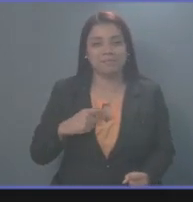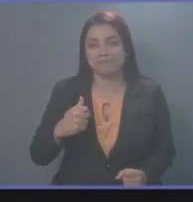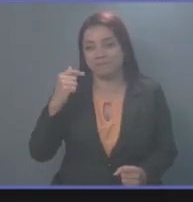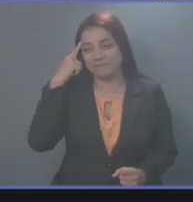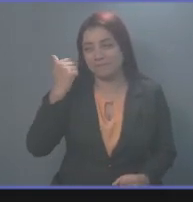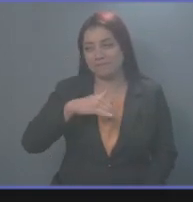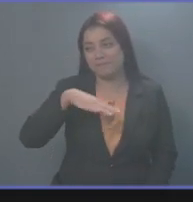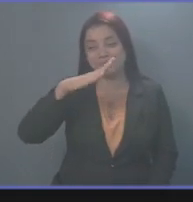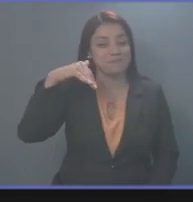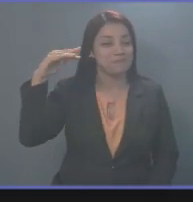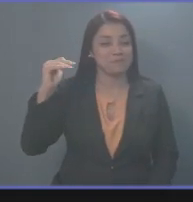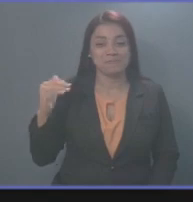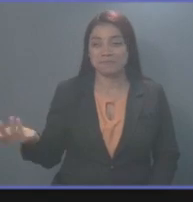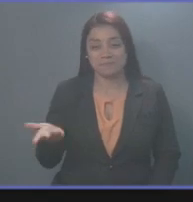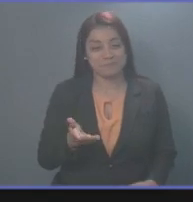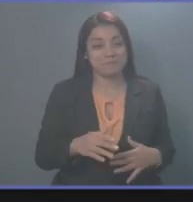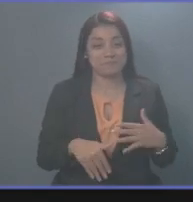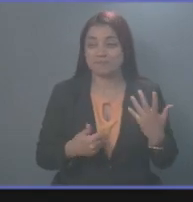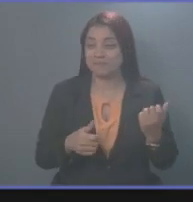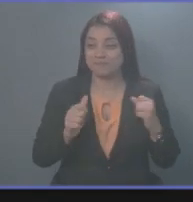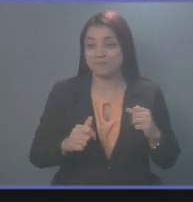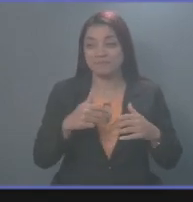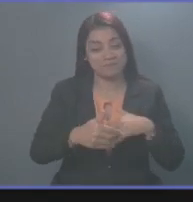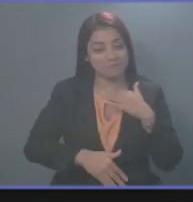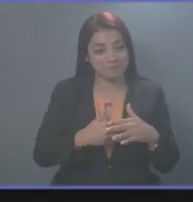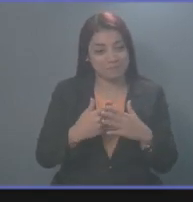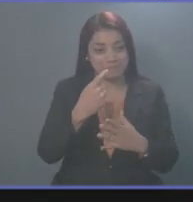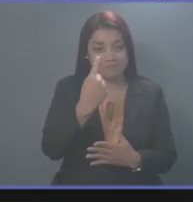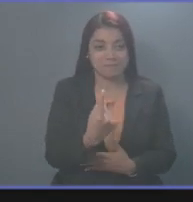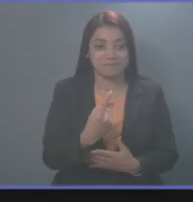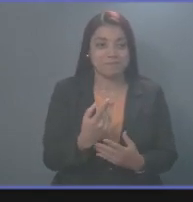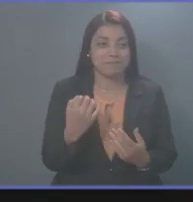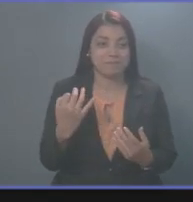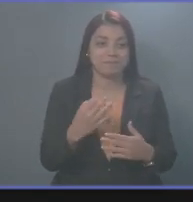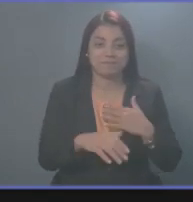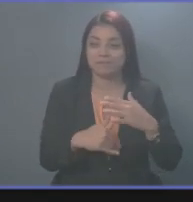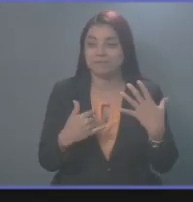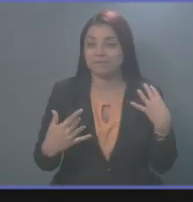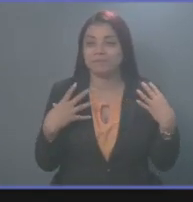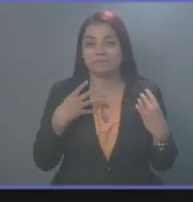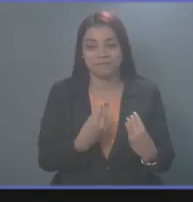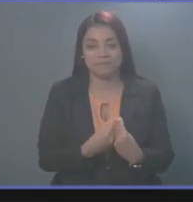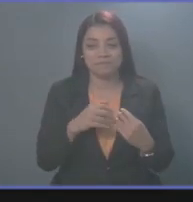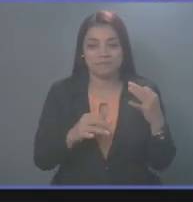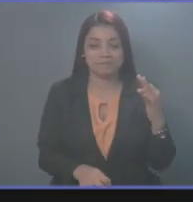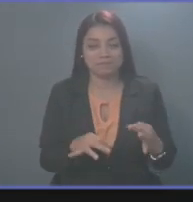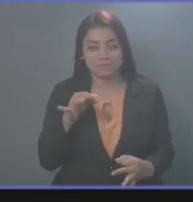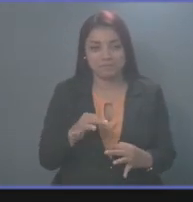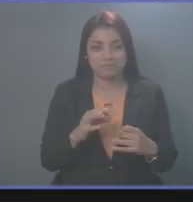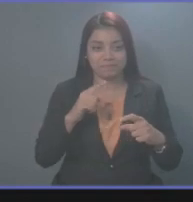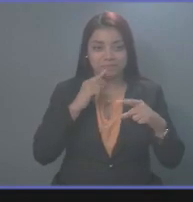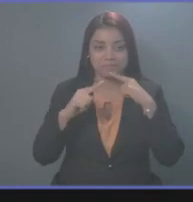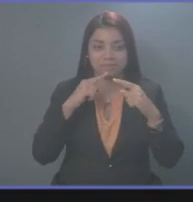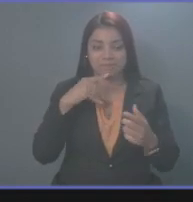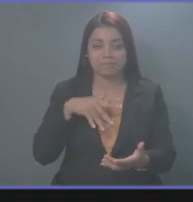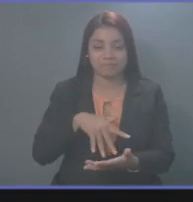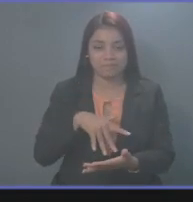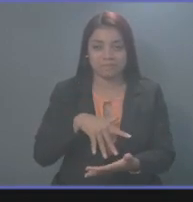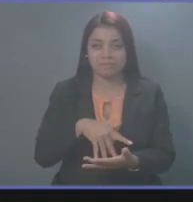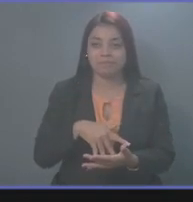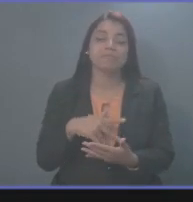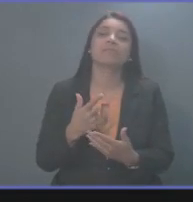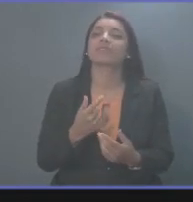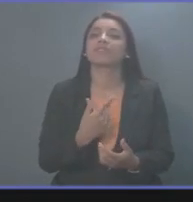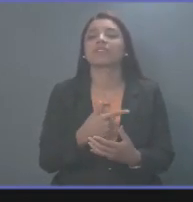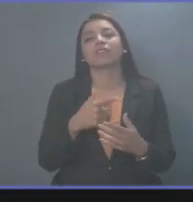nacional con base en el respeto a la dignidad de la persona humana, en la construcción de una sociedad más justa, esencia de la democracia y el espíritu de libertad